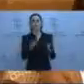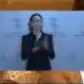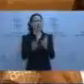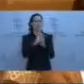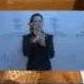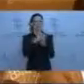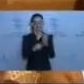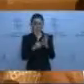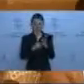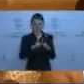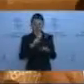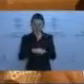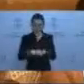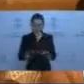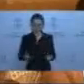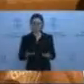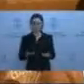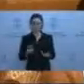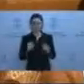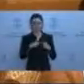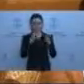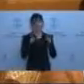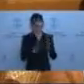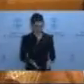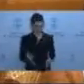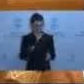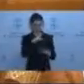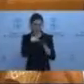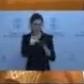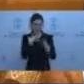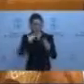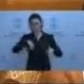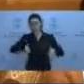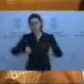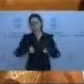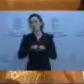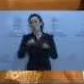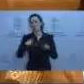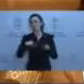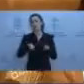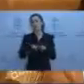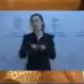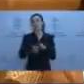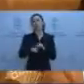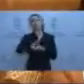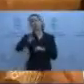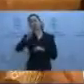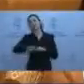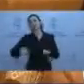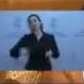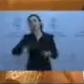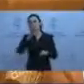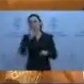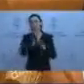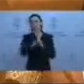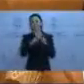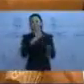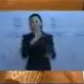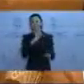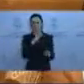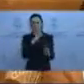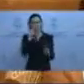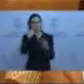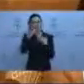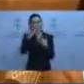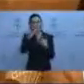consejero. Y usted, en este caso, pese a que es usual que dé lecciones a los demás sobre buen gobierno y sobre transparencia, y asegure